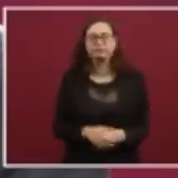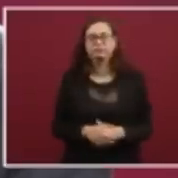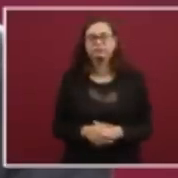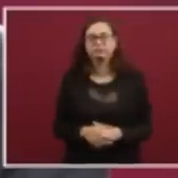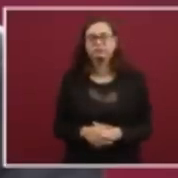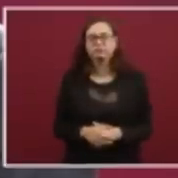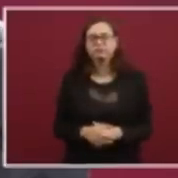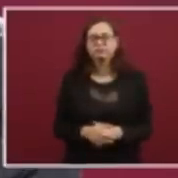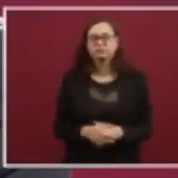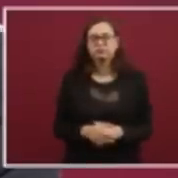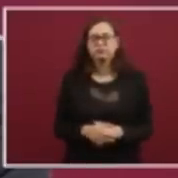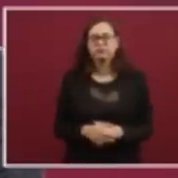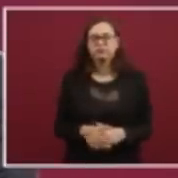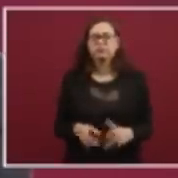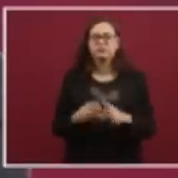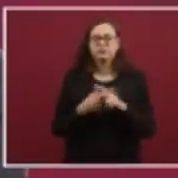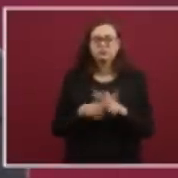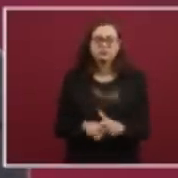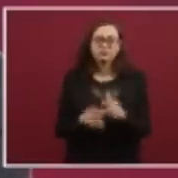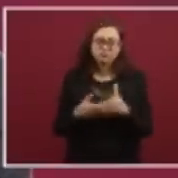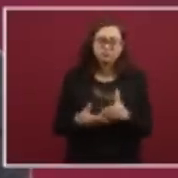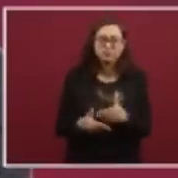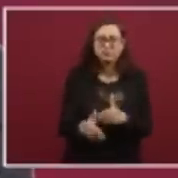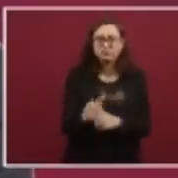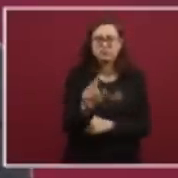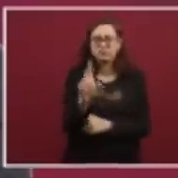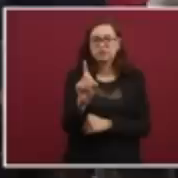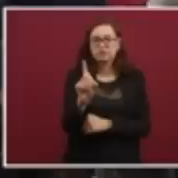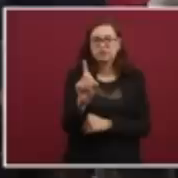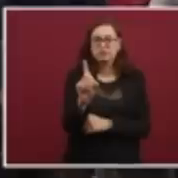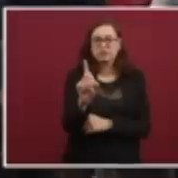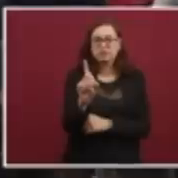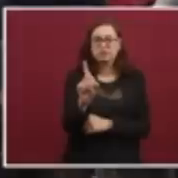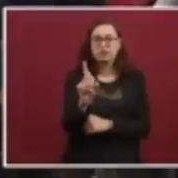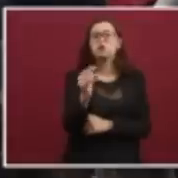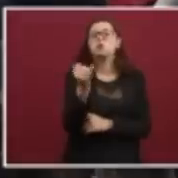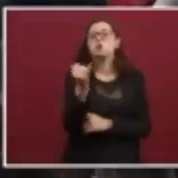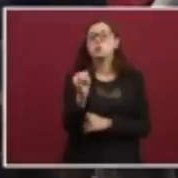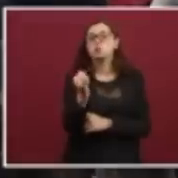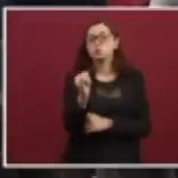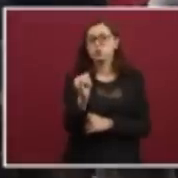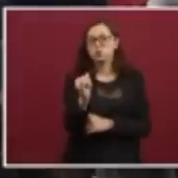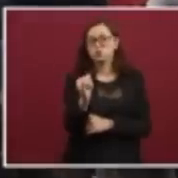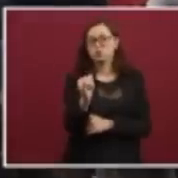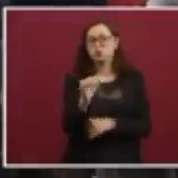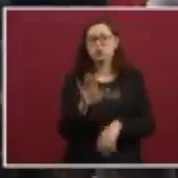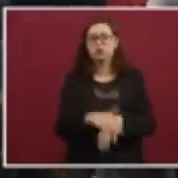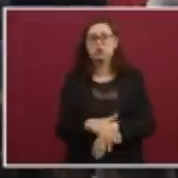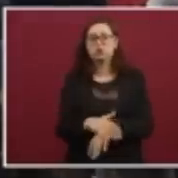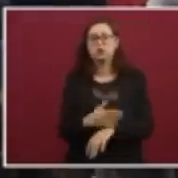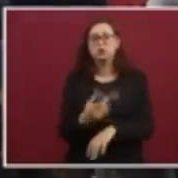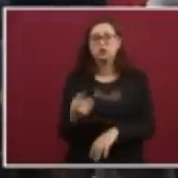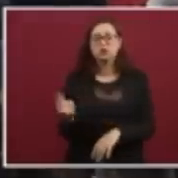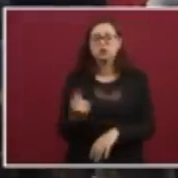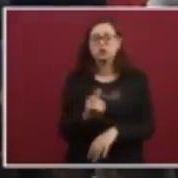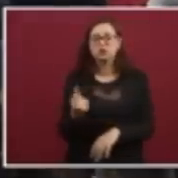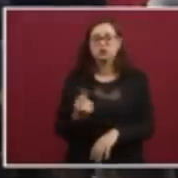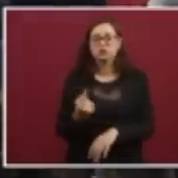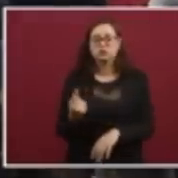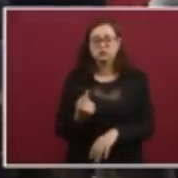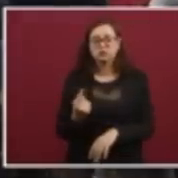a partir del día 30 de junio, porque se está